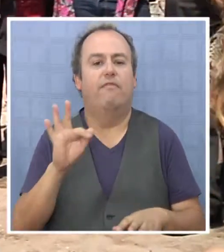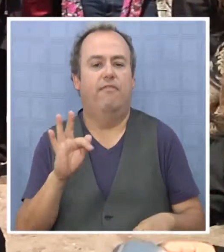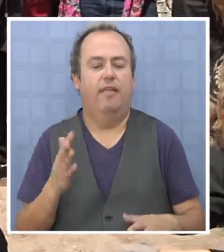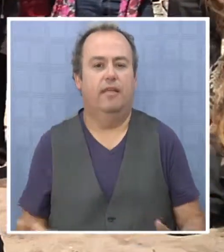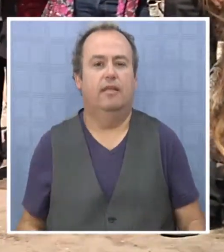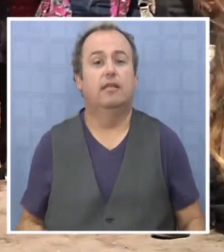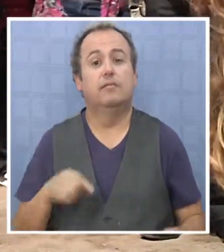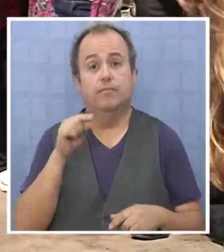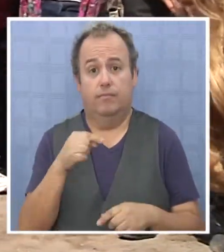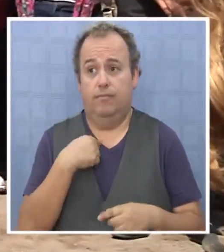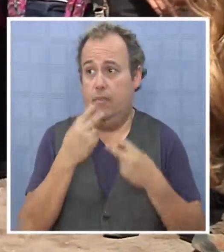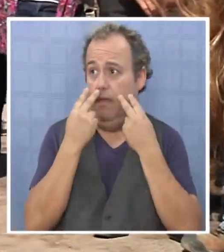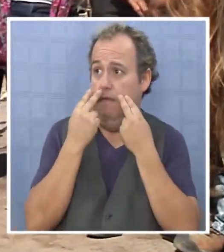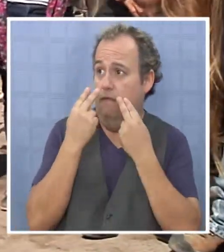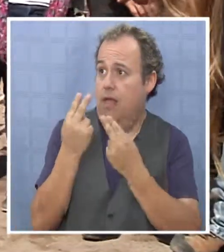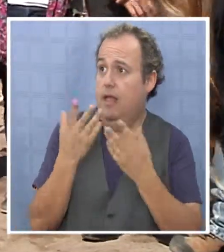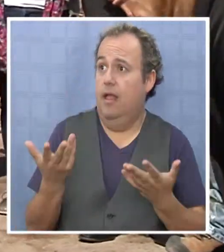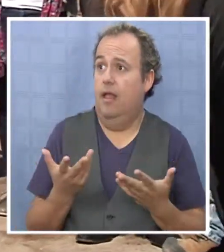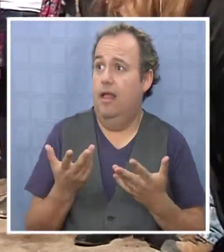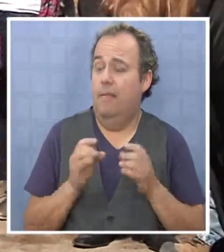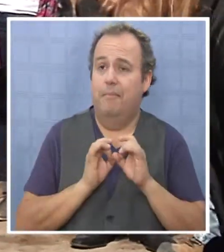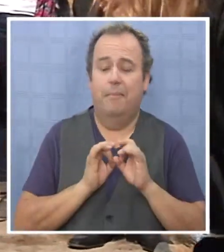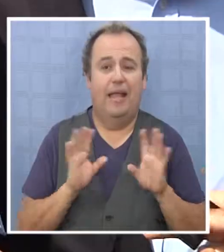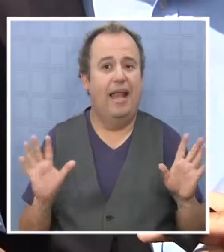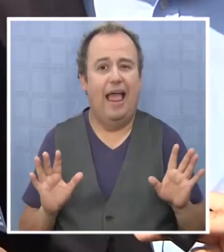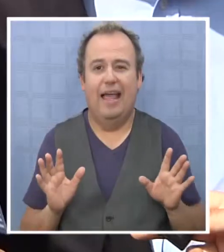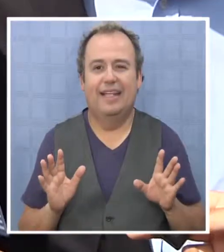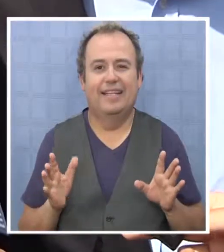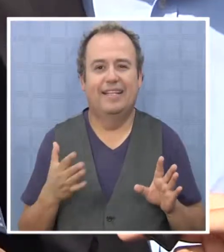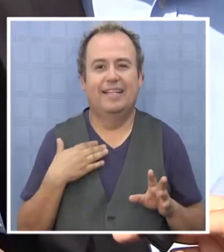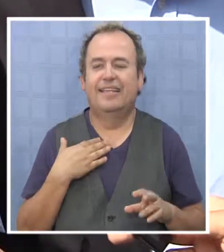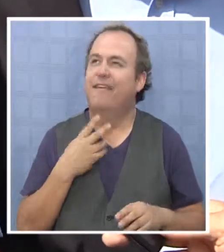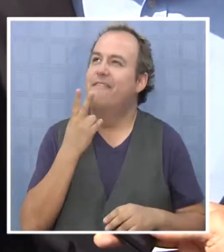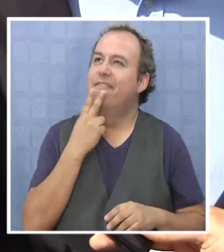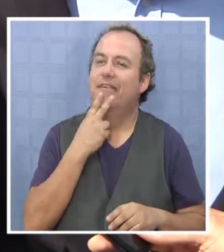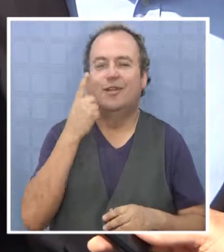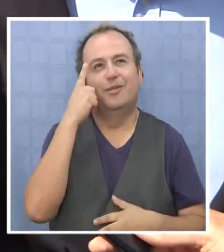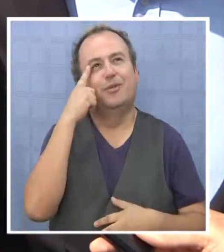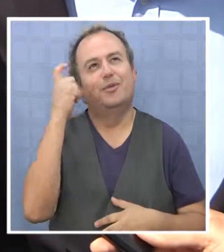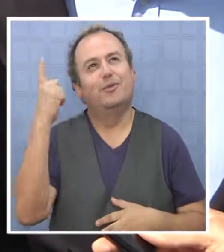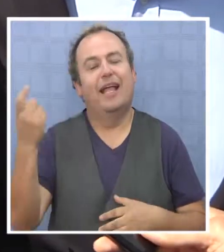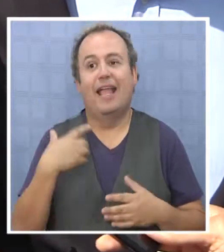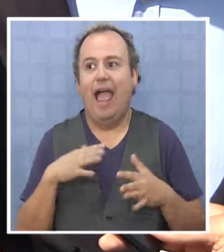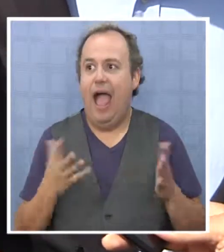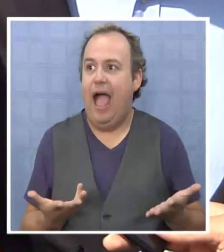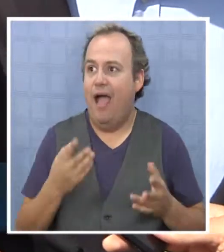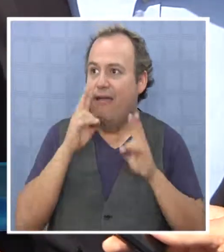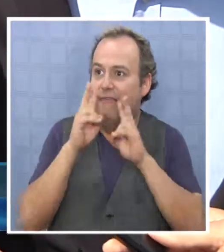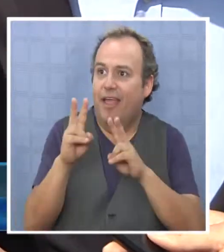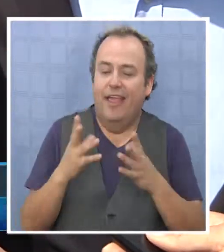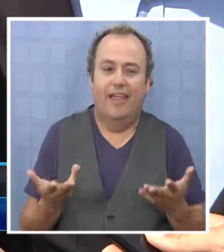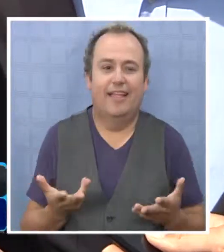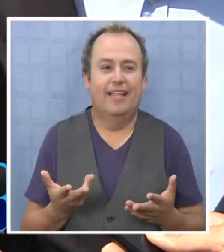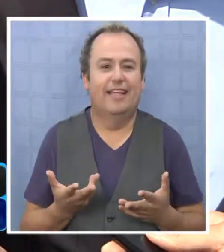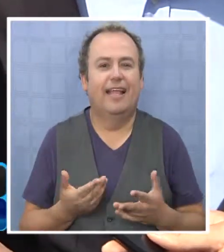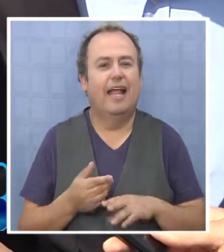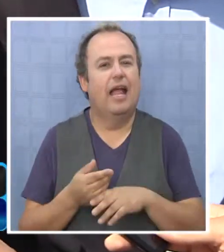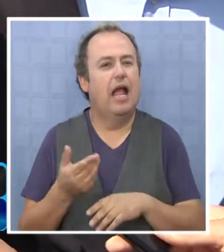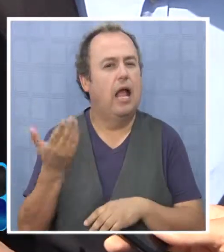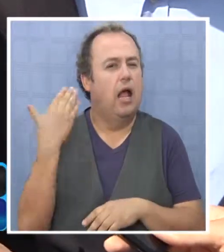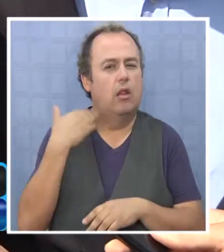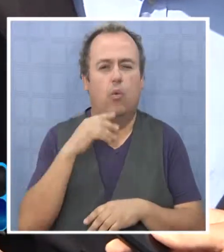y para nosotros ver este milagro de de volver a soñar con una vivienda de cómo está ahora